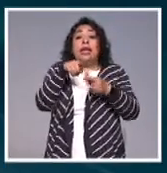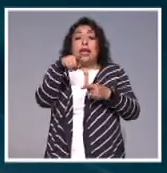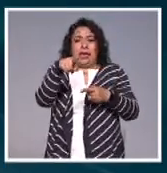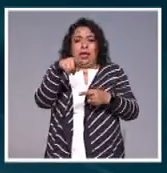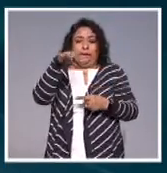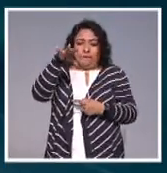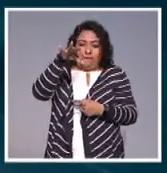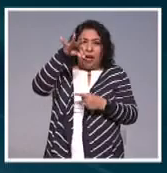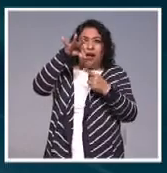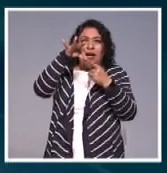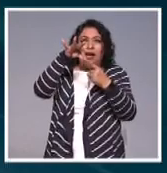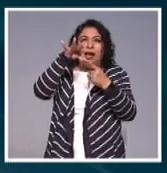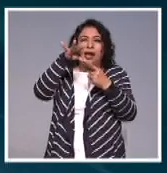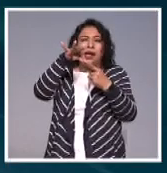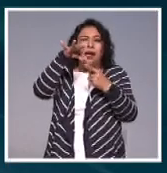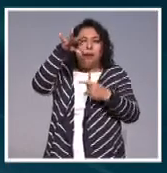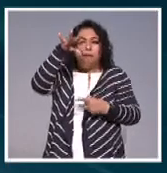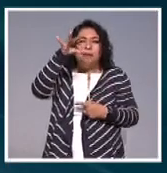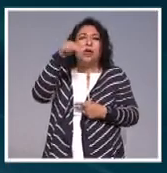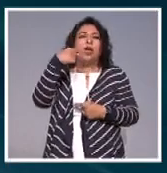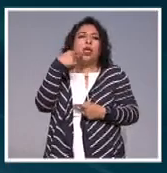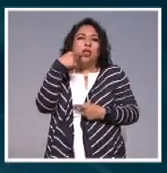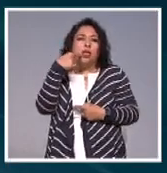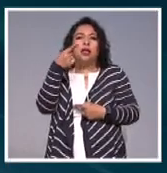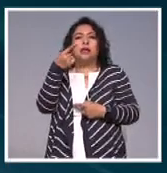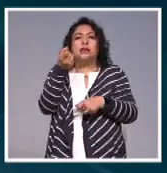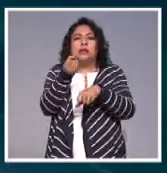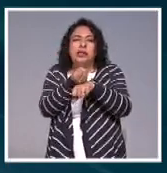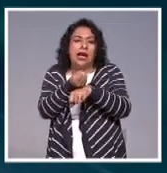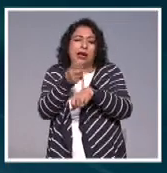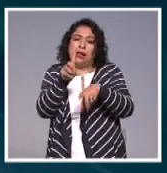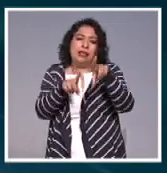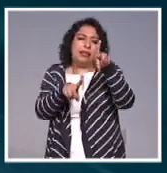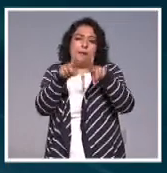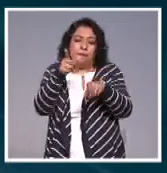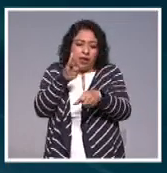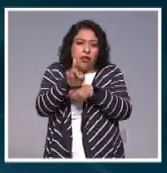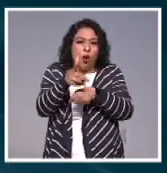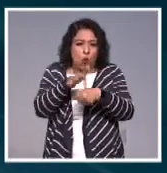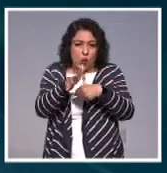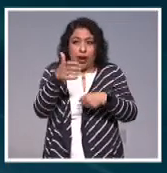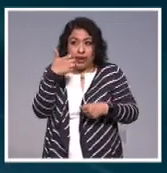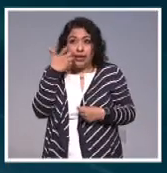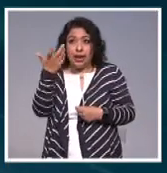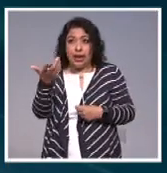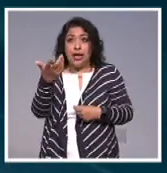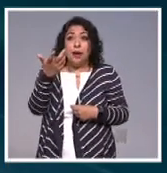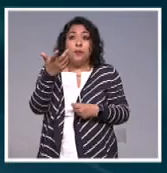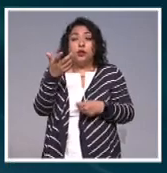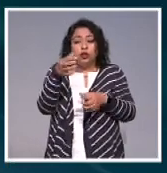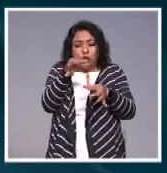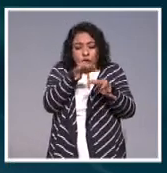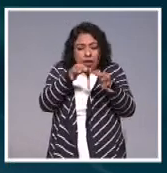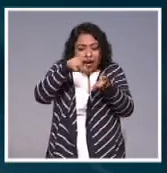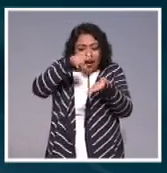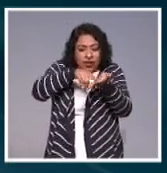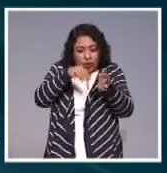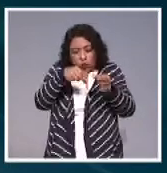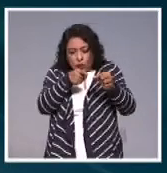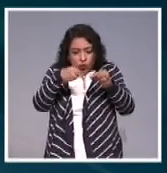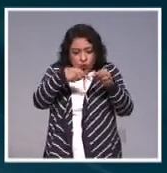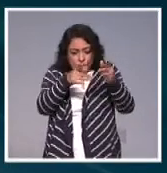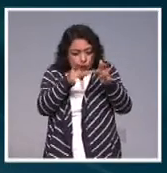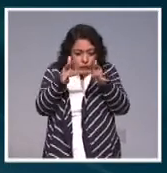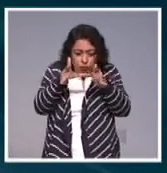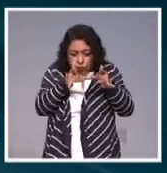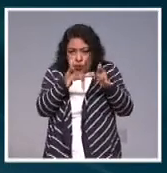los fluidos biológicos, estas pequeñas gotas de saliva o de sangre, dependiendo de lo que queramos detectar, van a viajar por estos pequeños canales